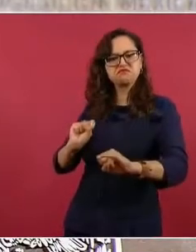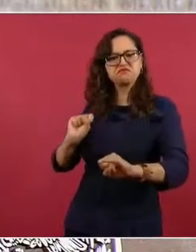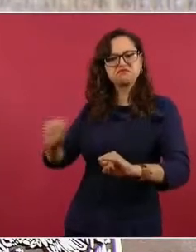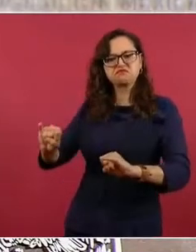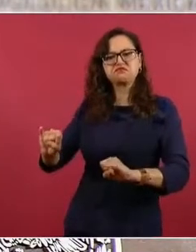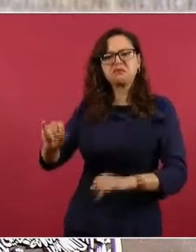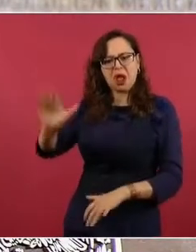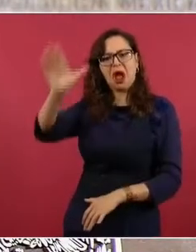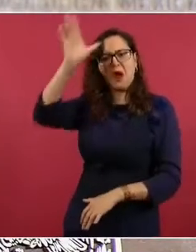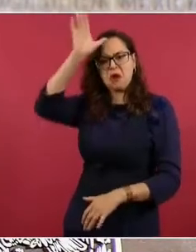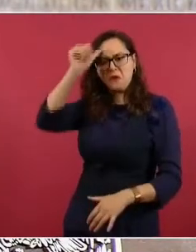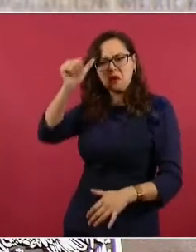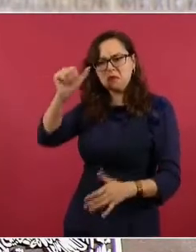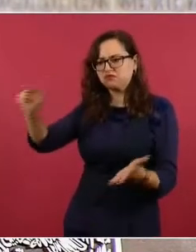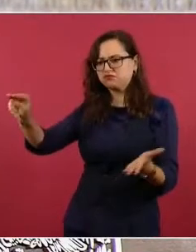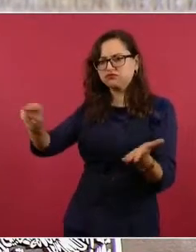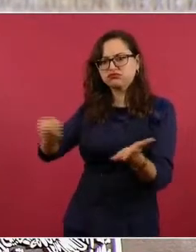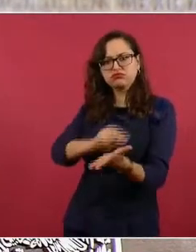con ese propósito.